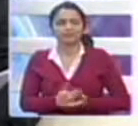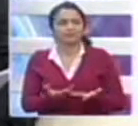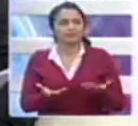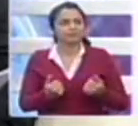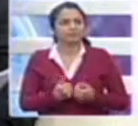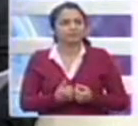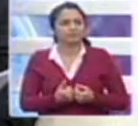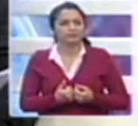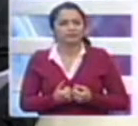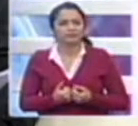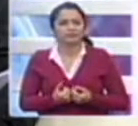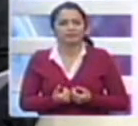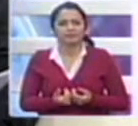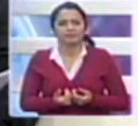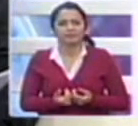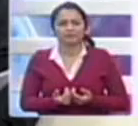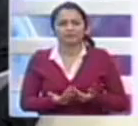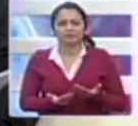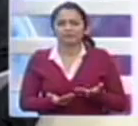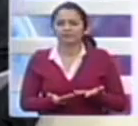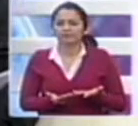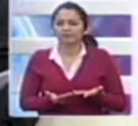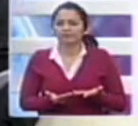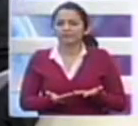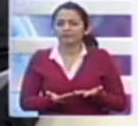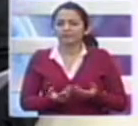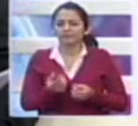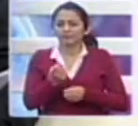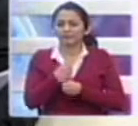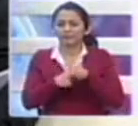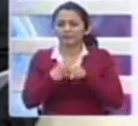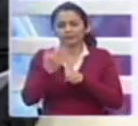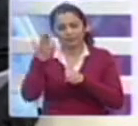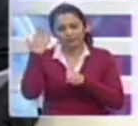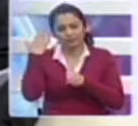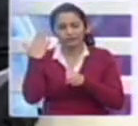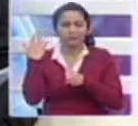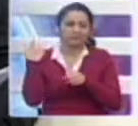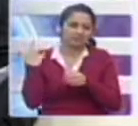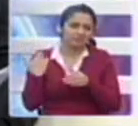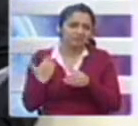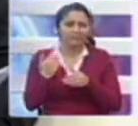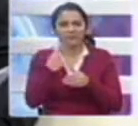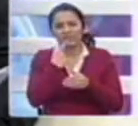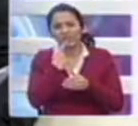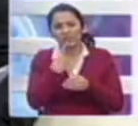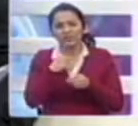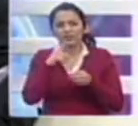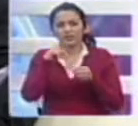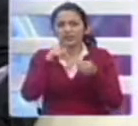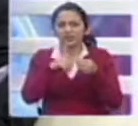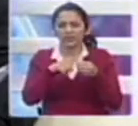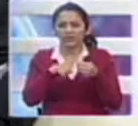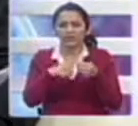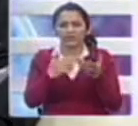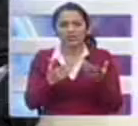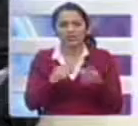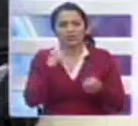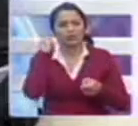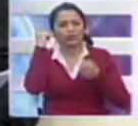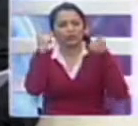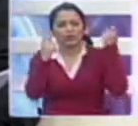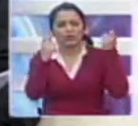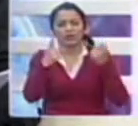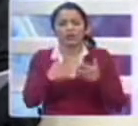sensación que ha existido en los últimos años de que unas fiestas de Quito sin las corridas de toros no son